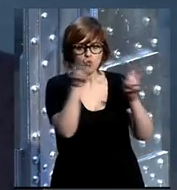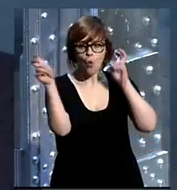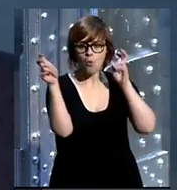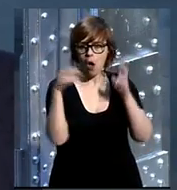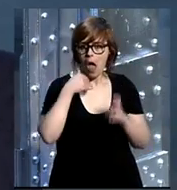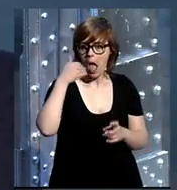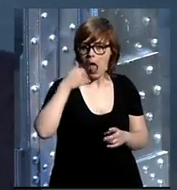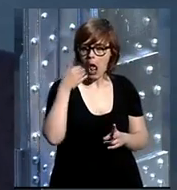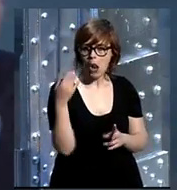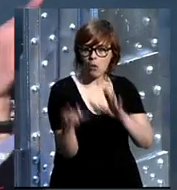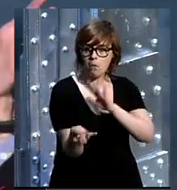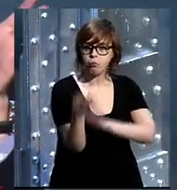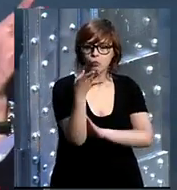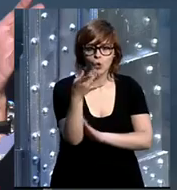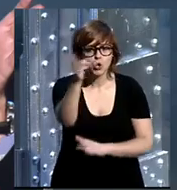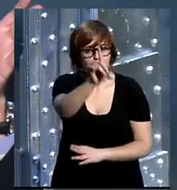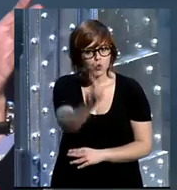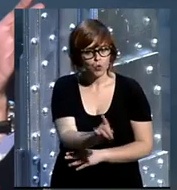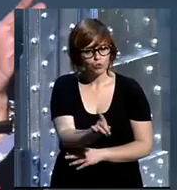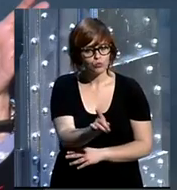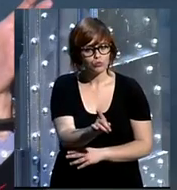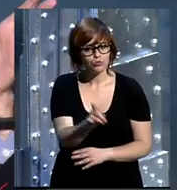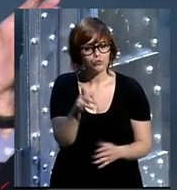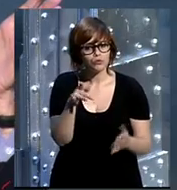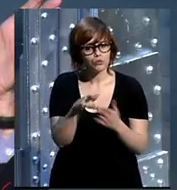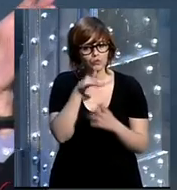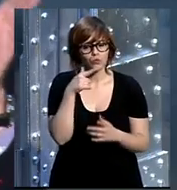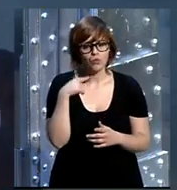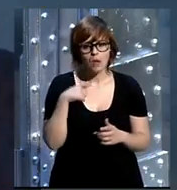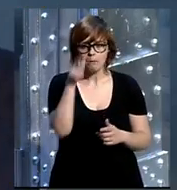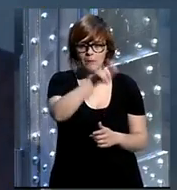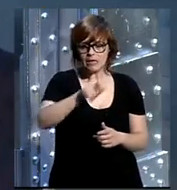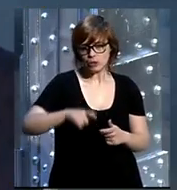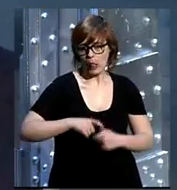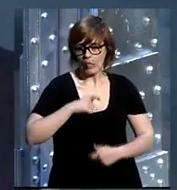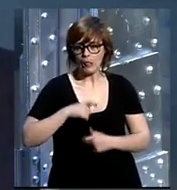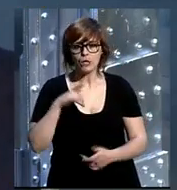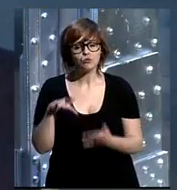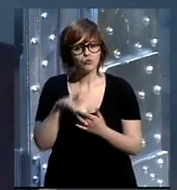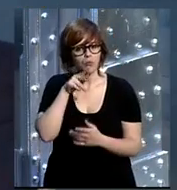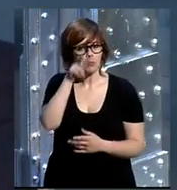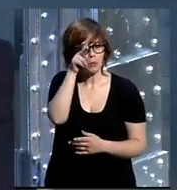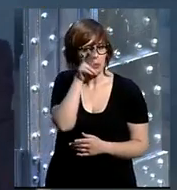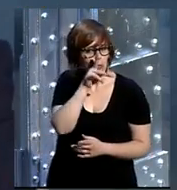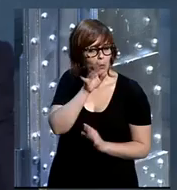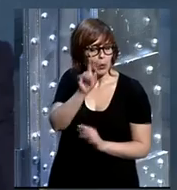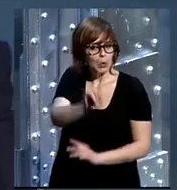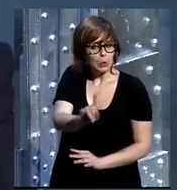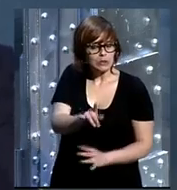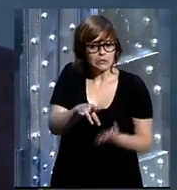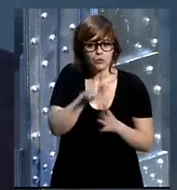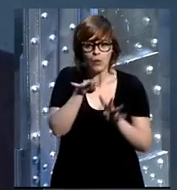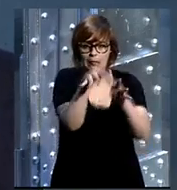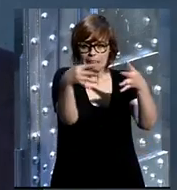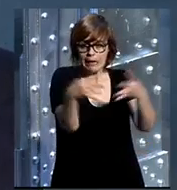algo que esté en el conjunto de las preocupaciones de los ciudadanos porque el mundo de Internet está aquí. La privacidad ha